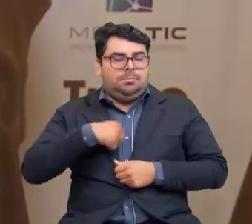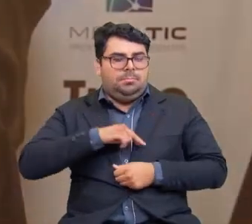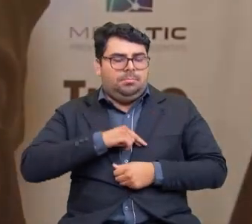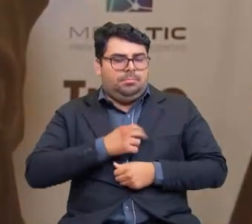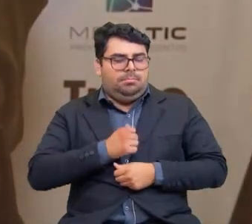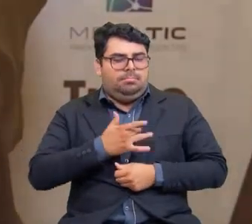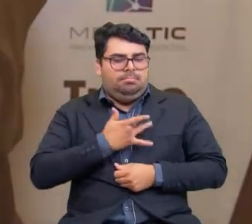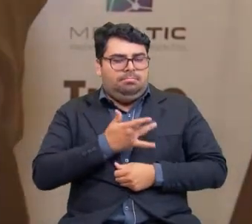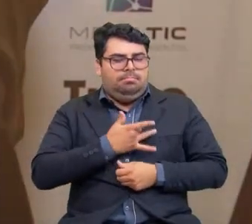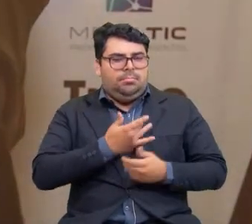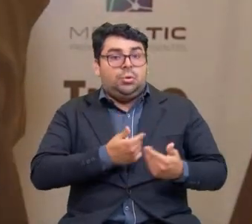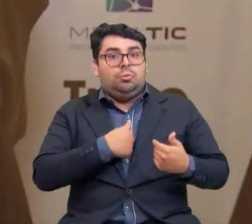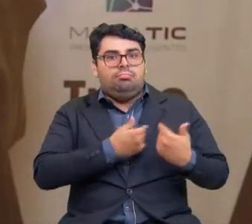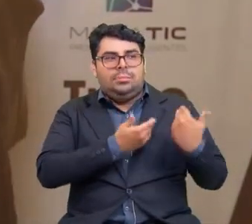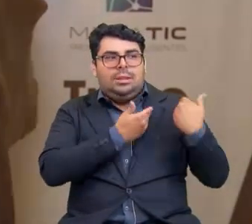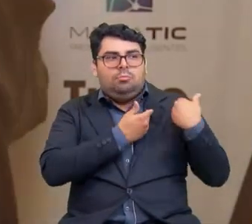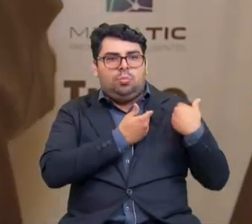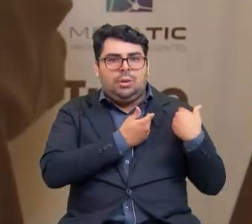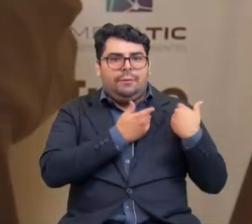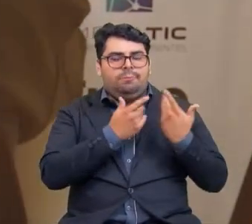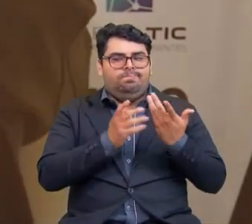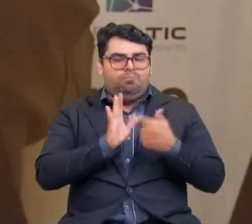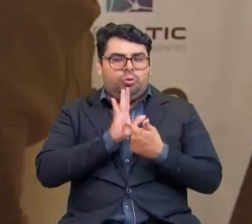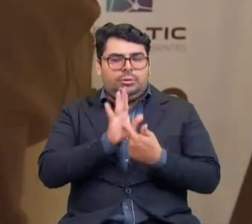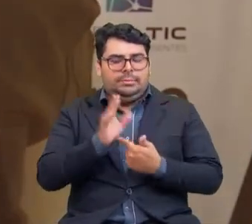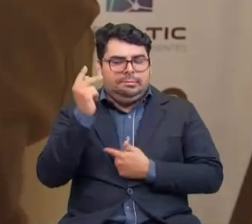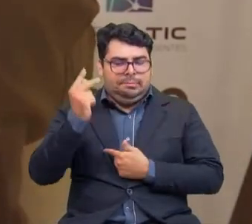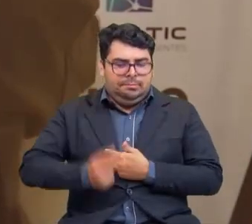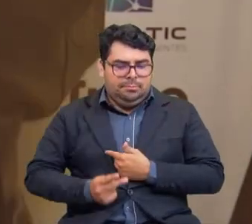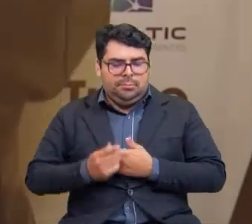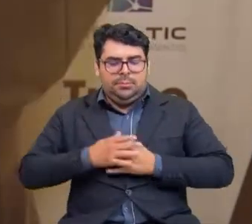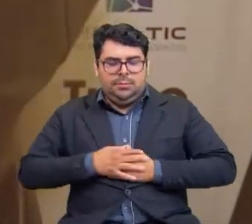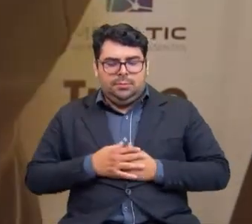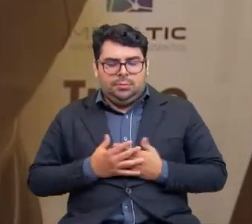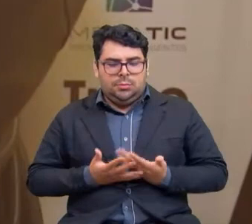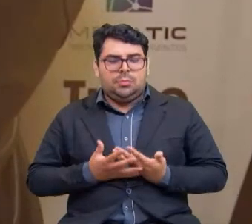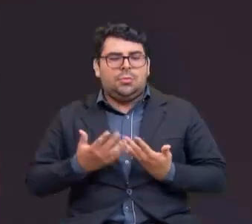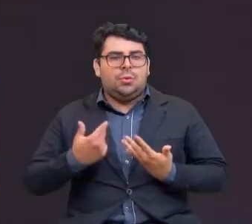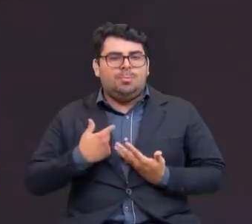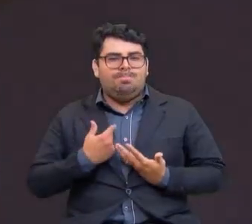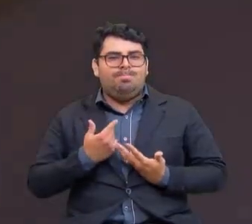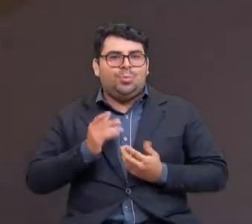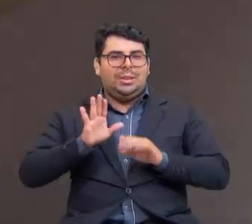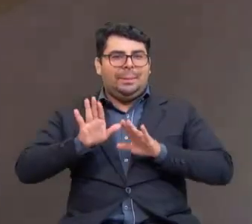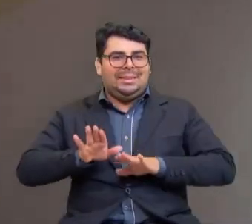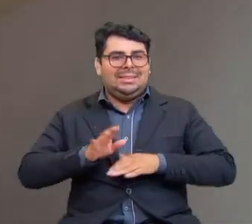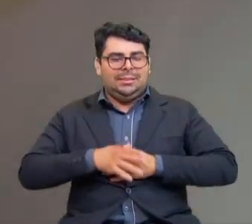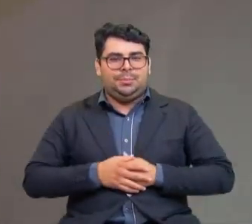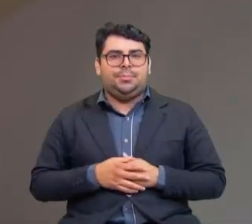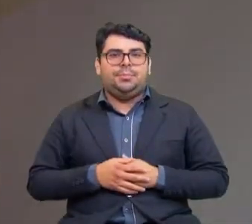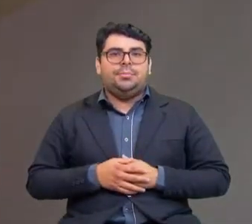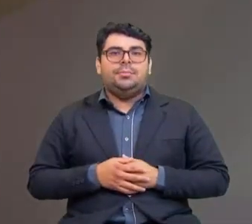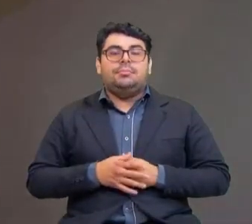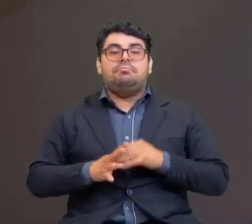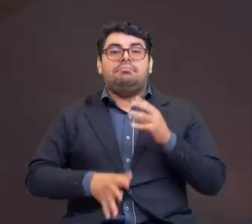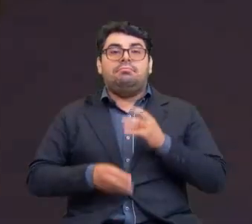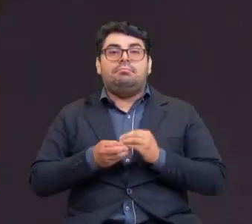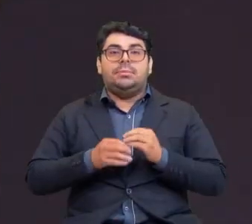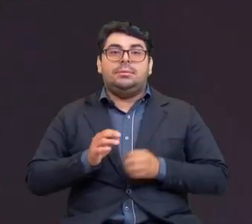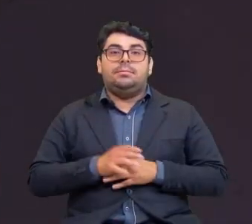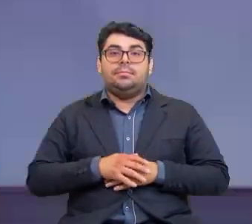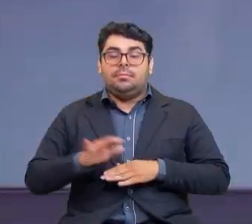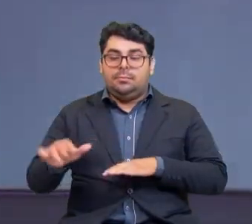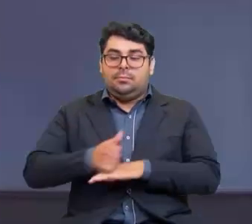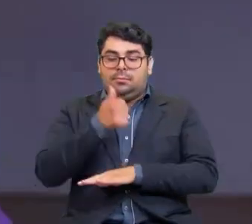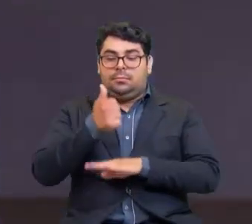enorme por contar esta historia, por darle voz a la historia de Rosa Elvira Celi. El evento también tuvo la intervención de nuestra